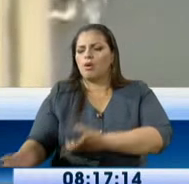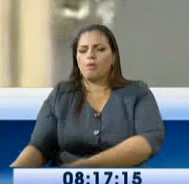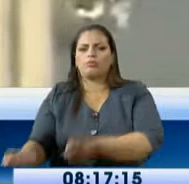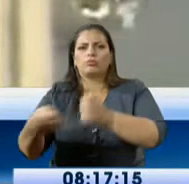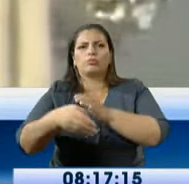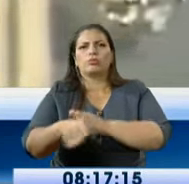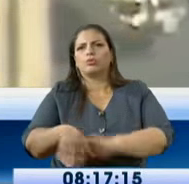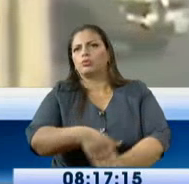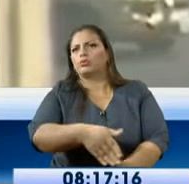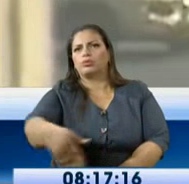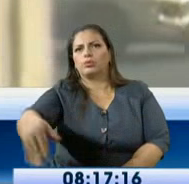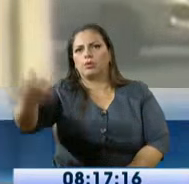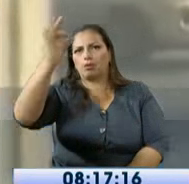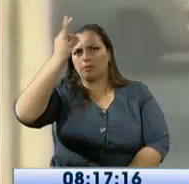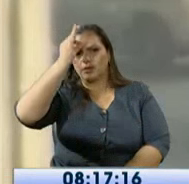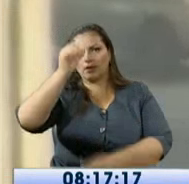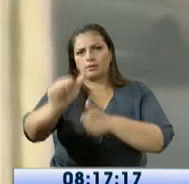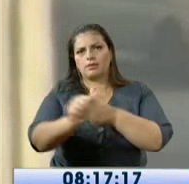informó Julio César Saona.